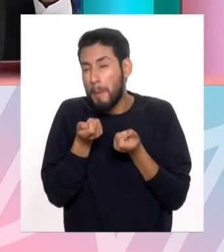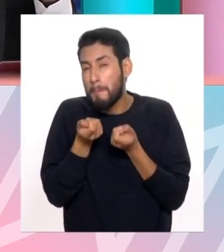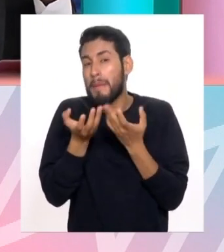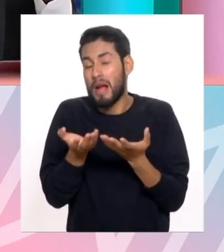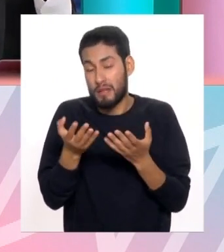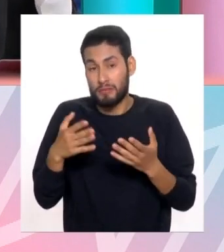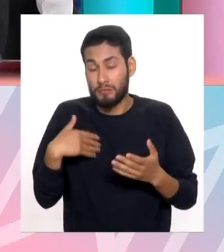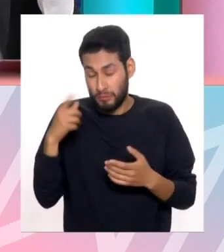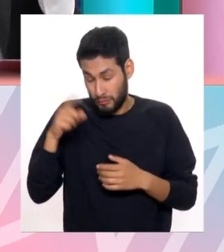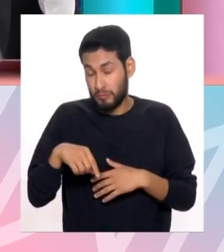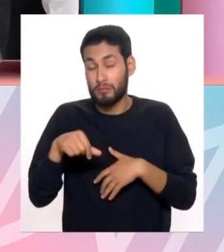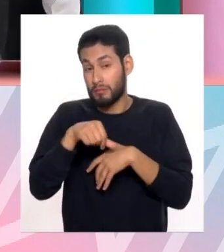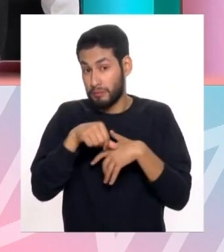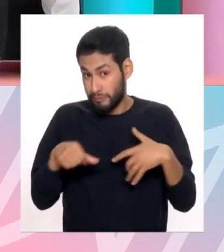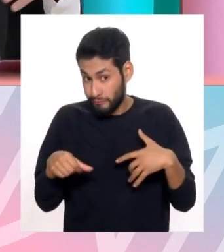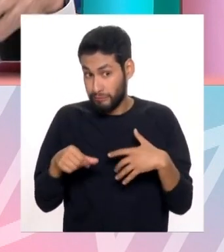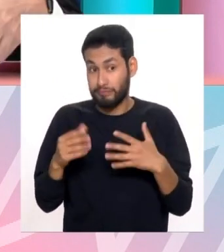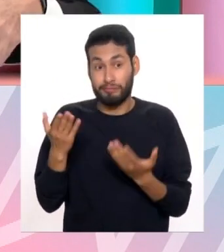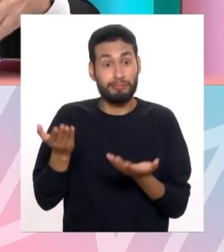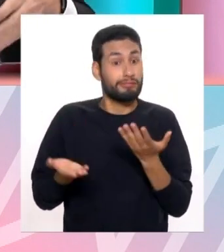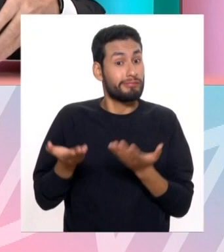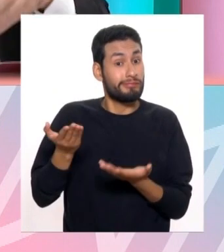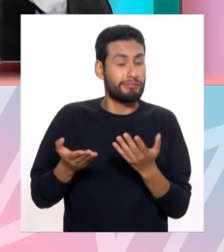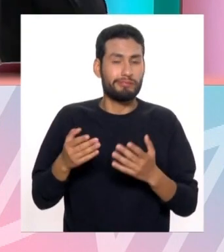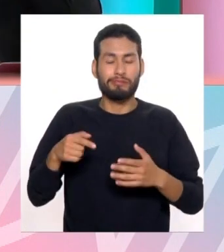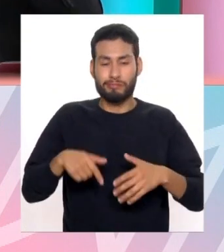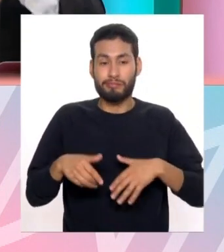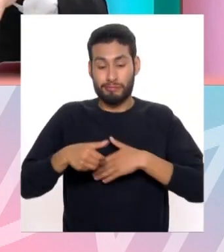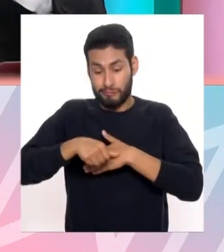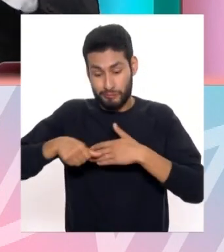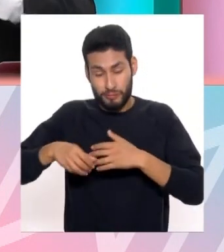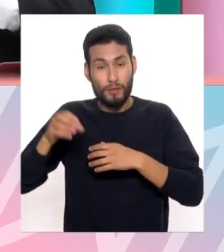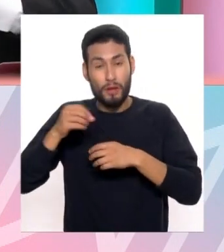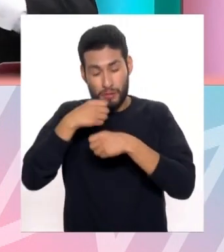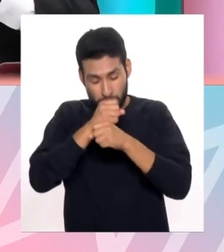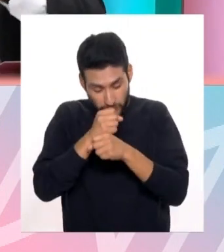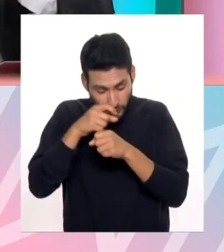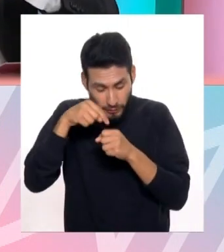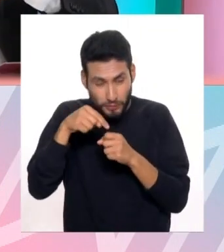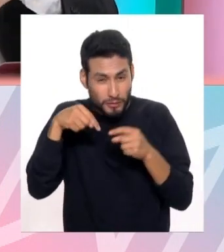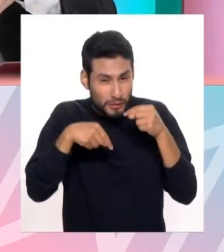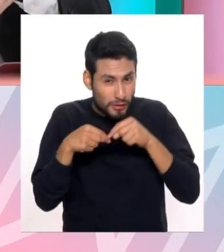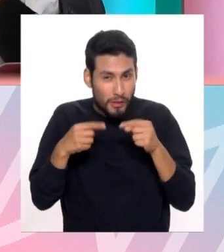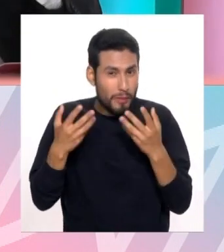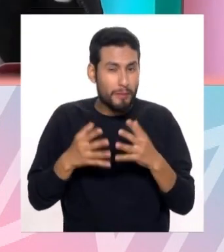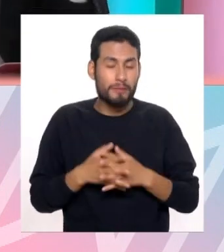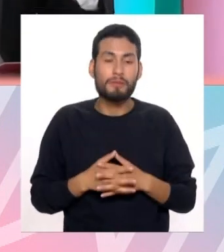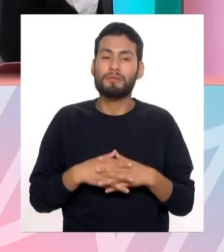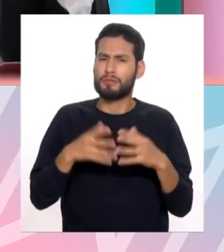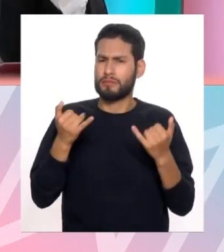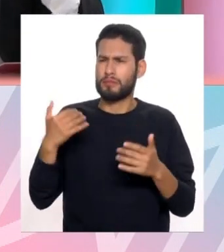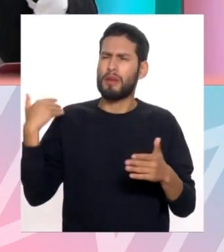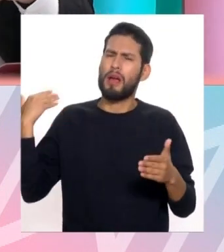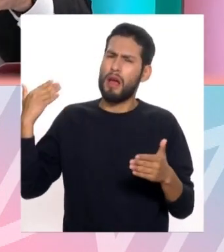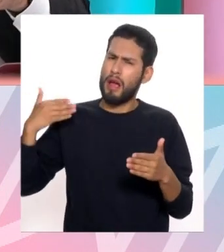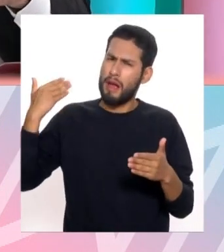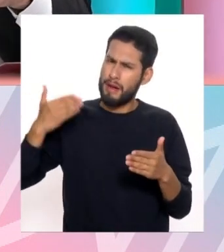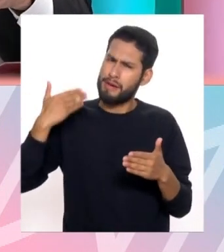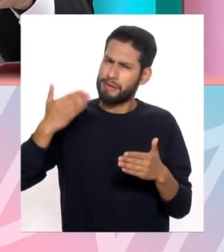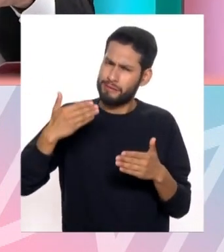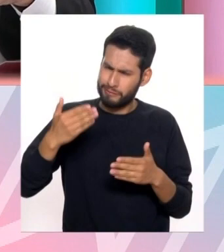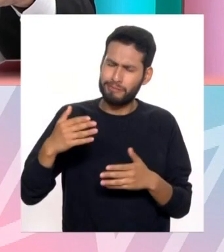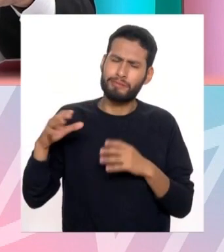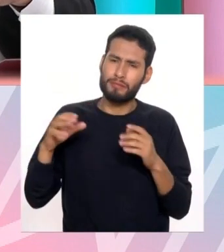una intervención, ya sea abierta, ya sea endoscópica, mínimamente invasiva, y se ha venido haciendo a través de los tiempos, pero no